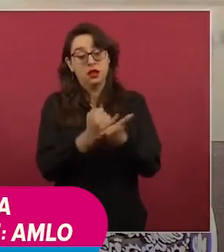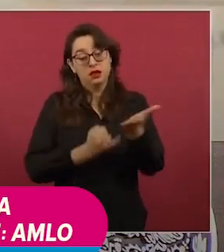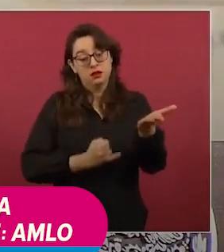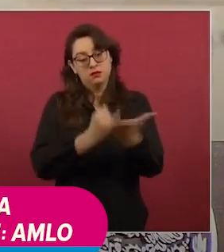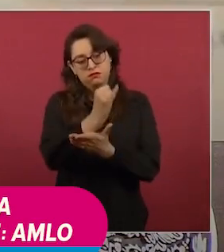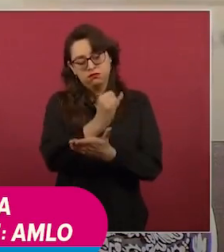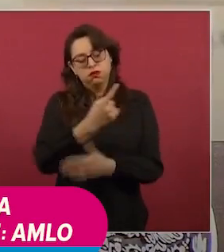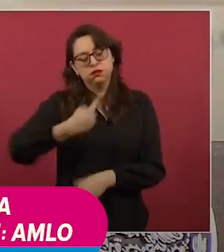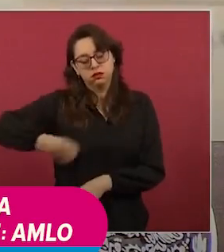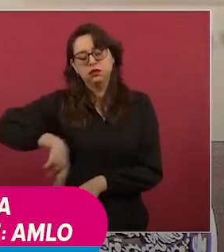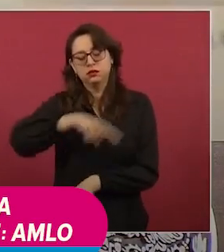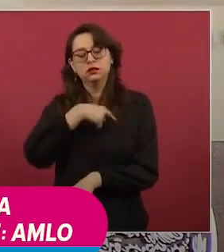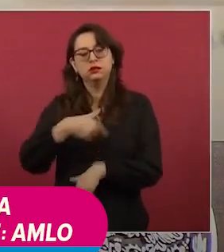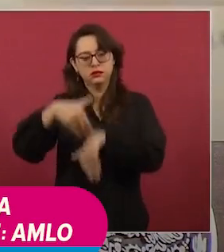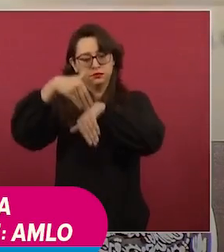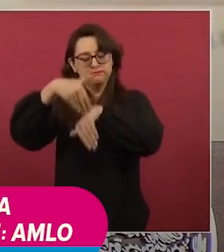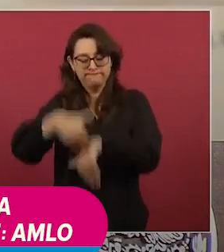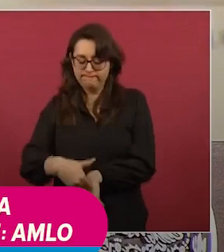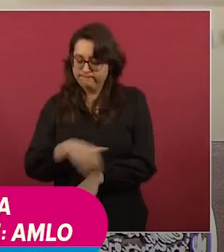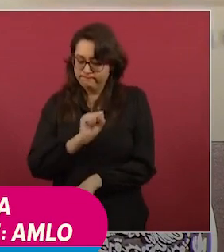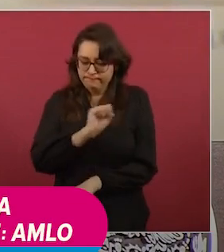dictaminen, resuelvan,